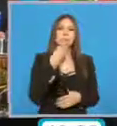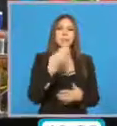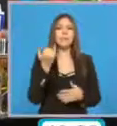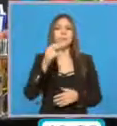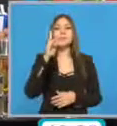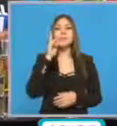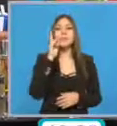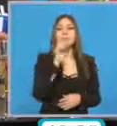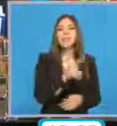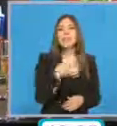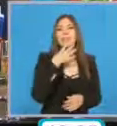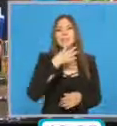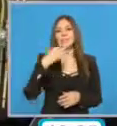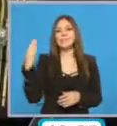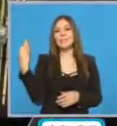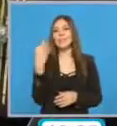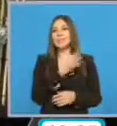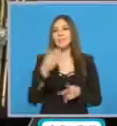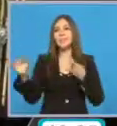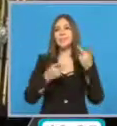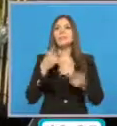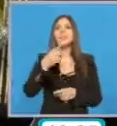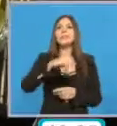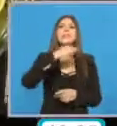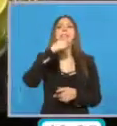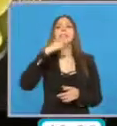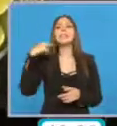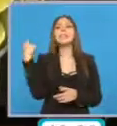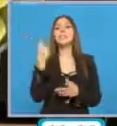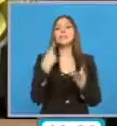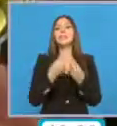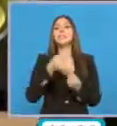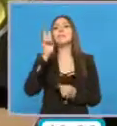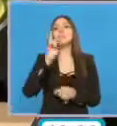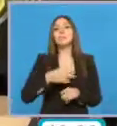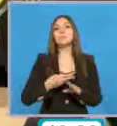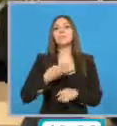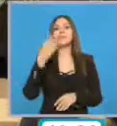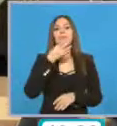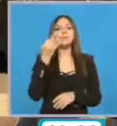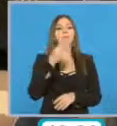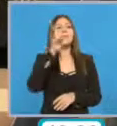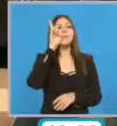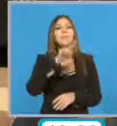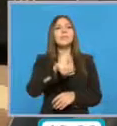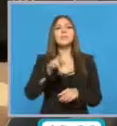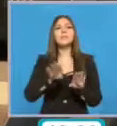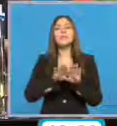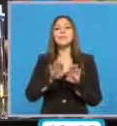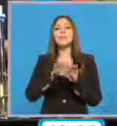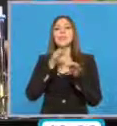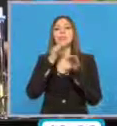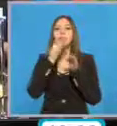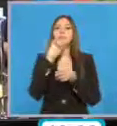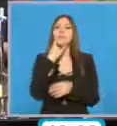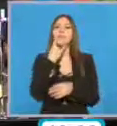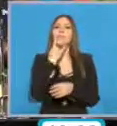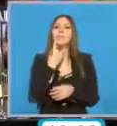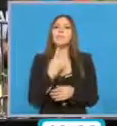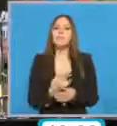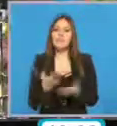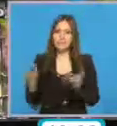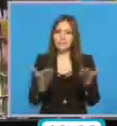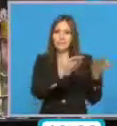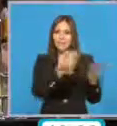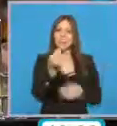ve muy deliciosa esta salsa, definitivamente. Híjole. Muy buena receta. No, o sea, se me está así rompiendo la hiel. Ya, pues échale.